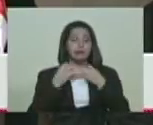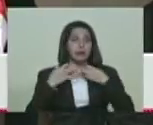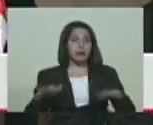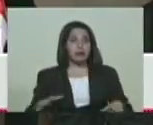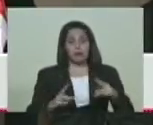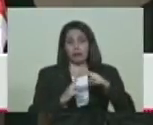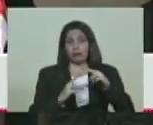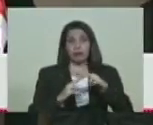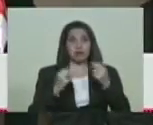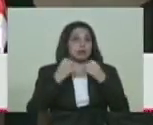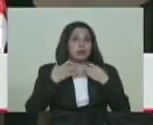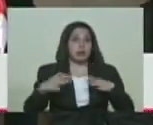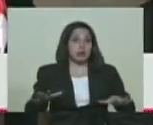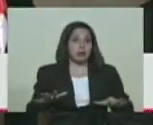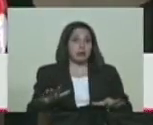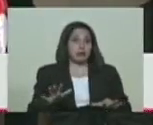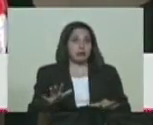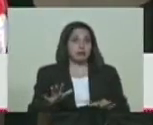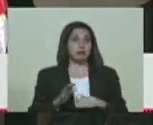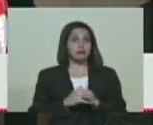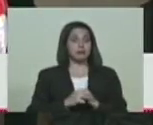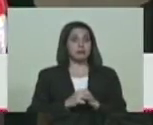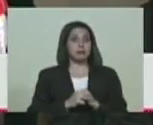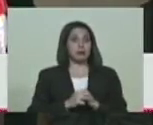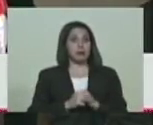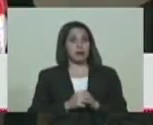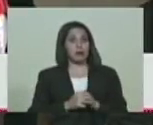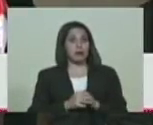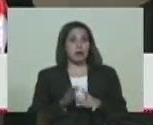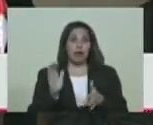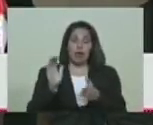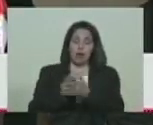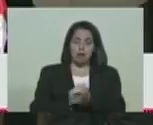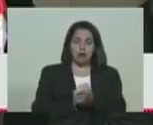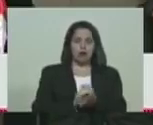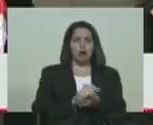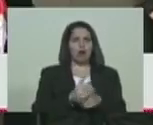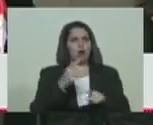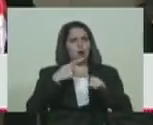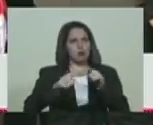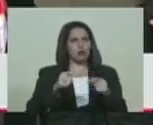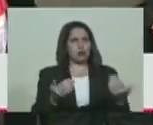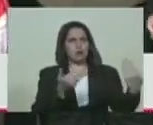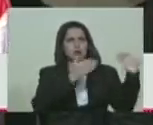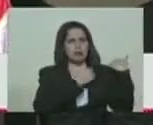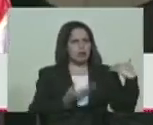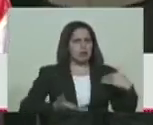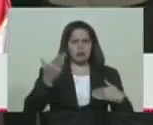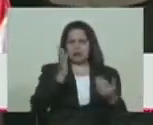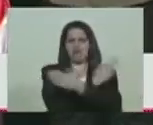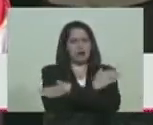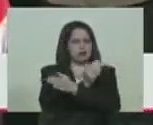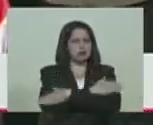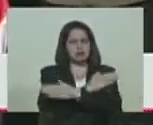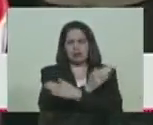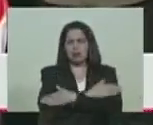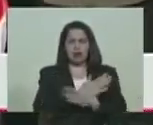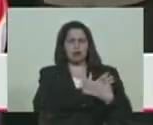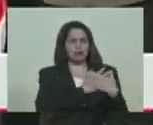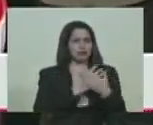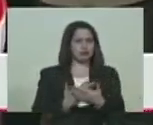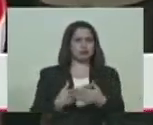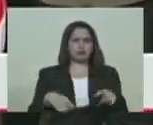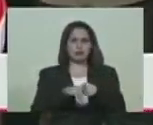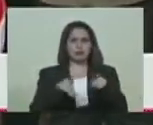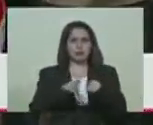Táchira, perdimos. Y a nuestro hermano Vilma Mora le vienen nuevas responsabilidades muy importantes y lo felicito por su valentía, por